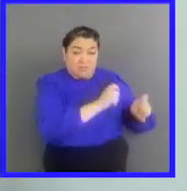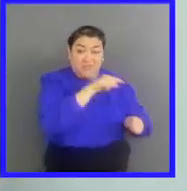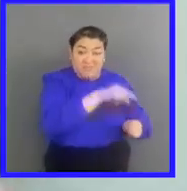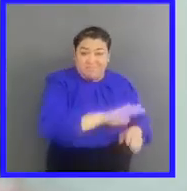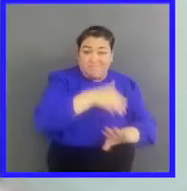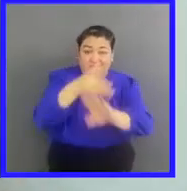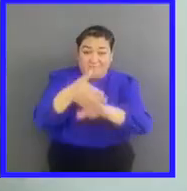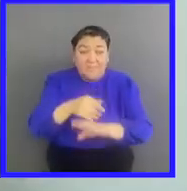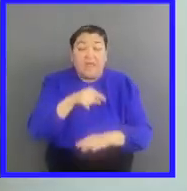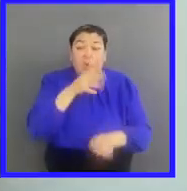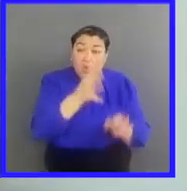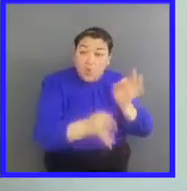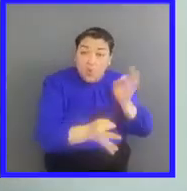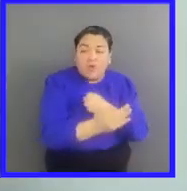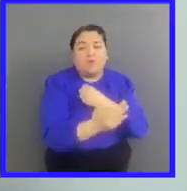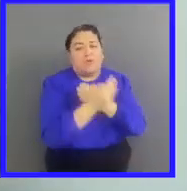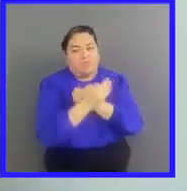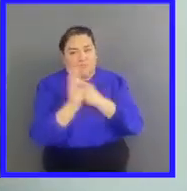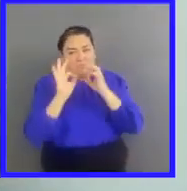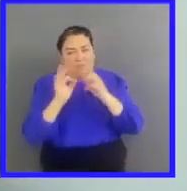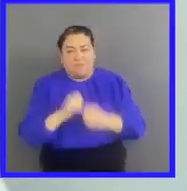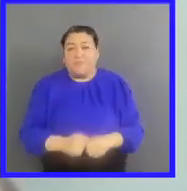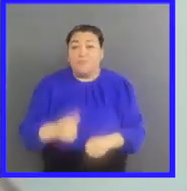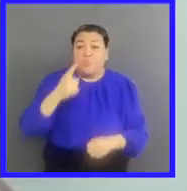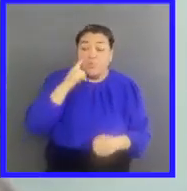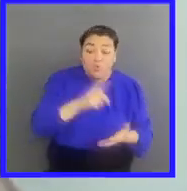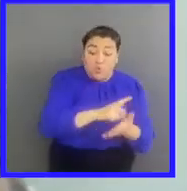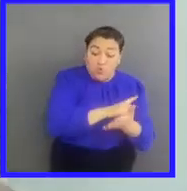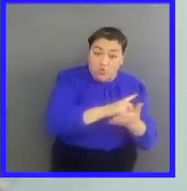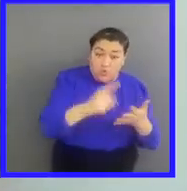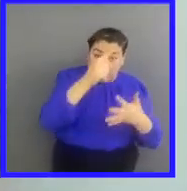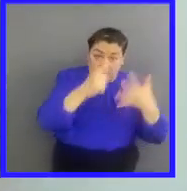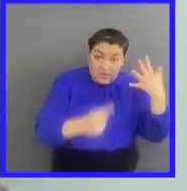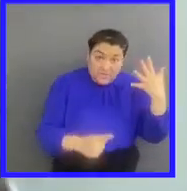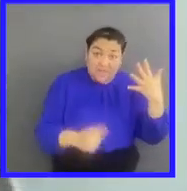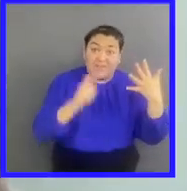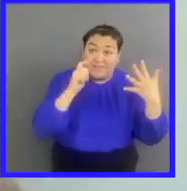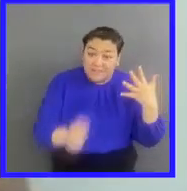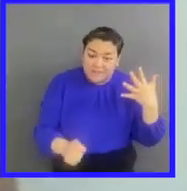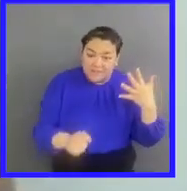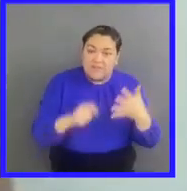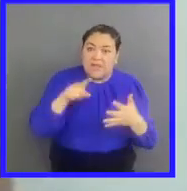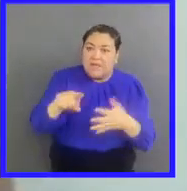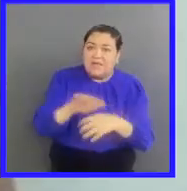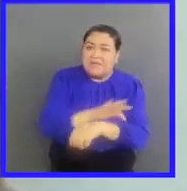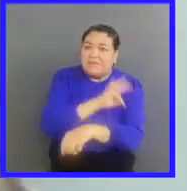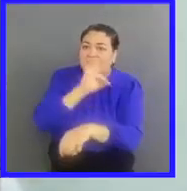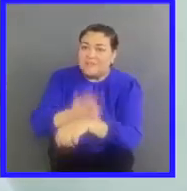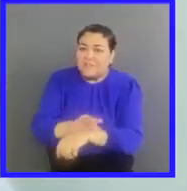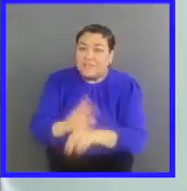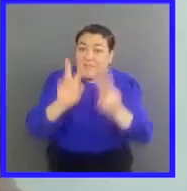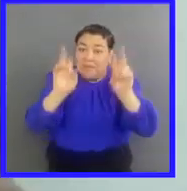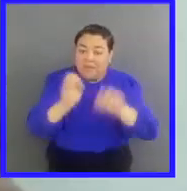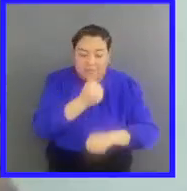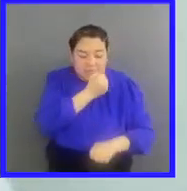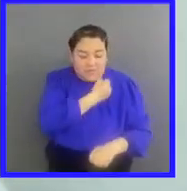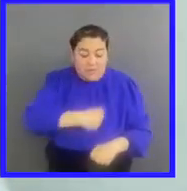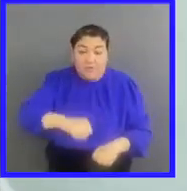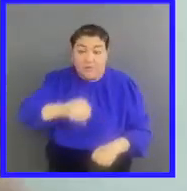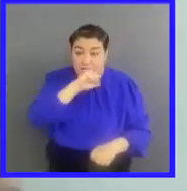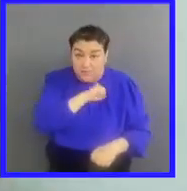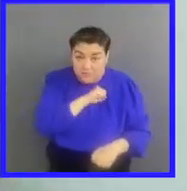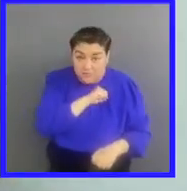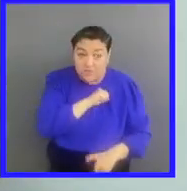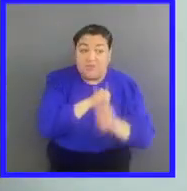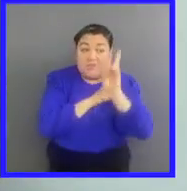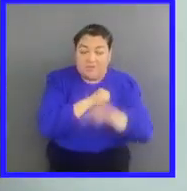derechos prácticamente abarcan una protección en materia de salud que debemos entender como